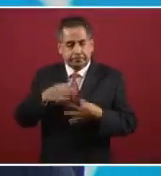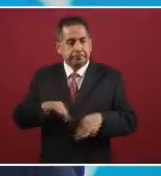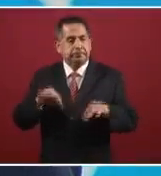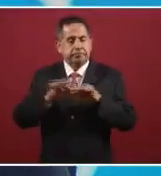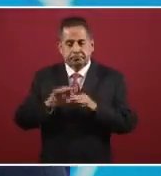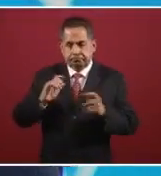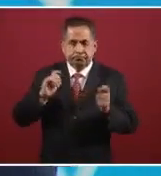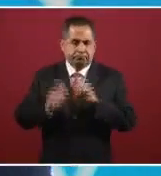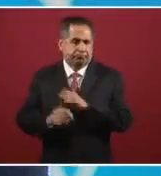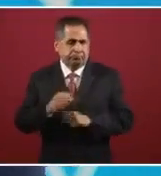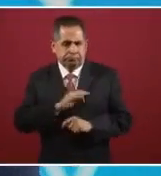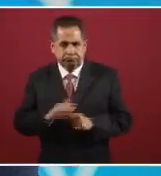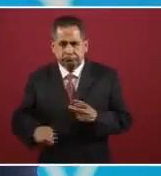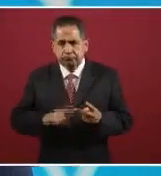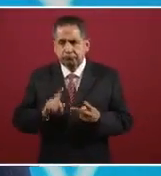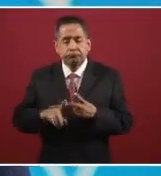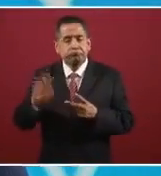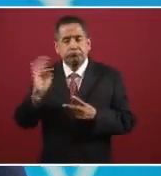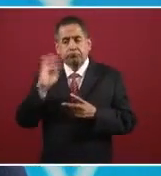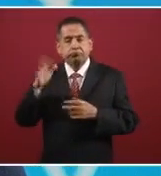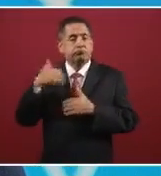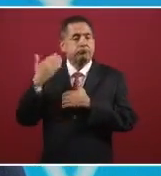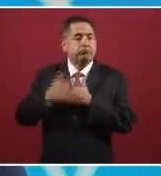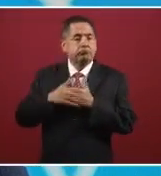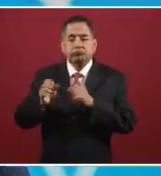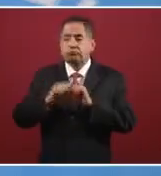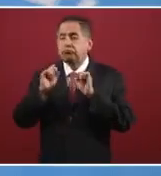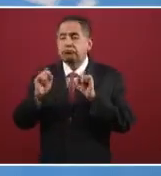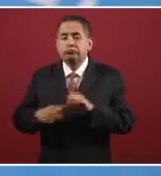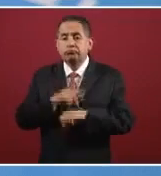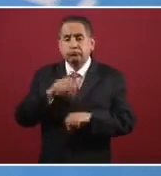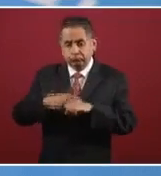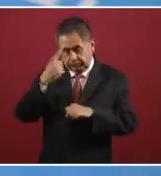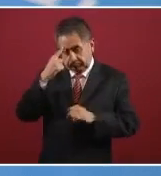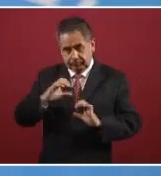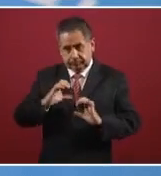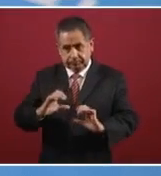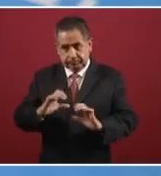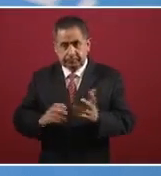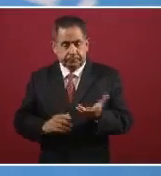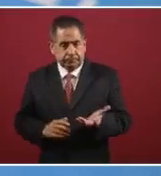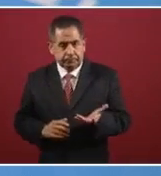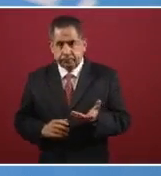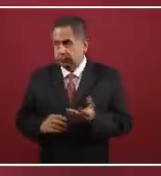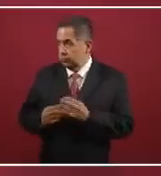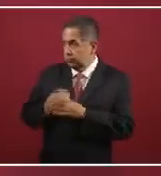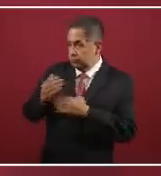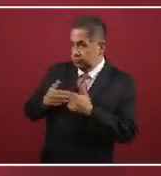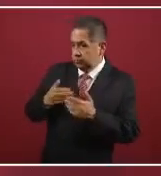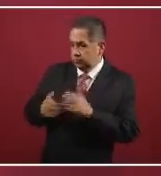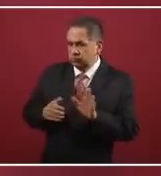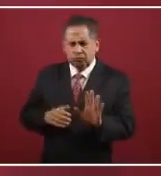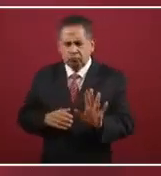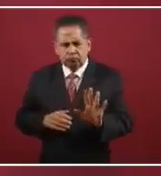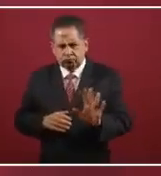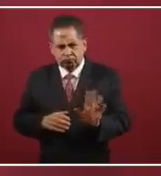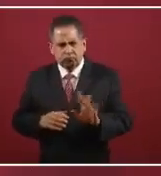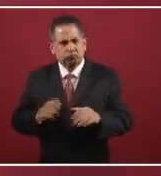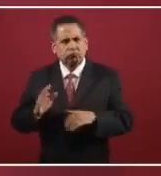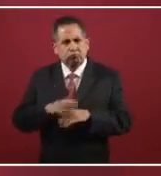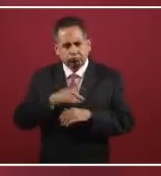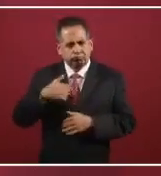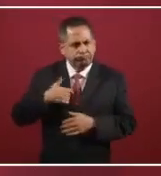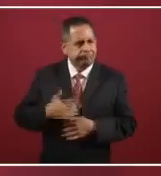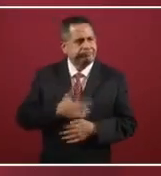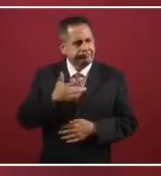transformadoras como puede ser el Sistema Nacional Integrado de Cuidados. Lo planteamos no porque esté de moda, lo planteamos no porque